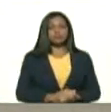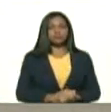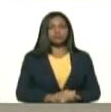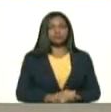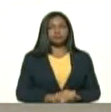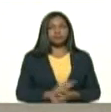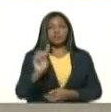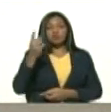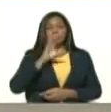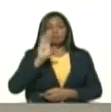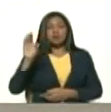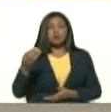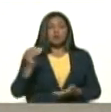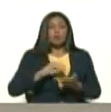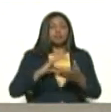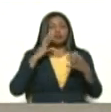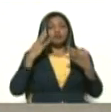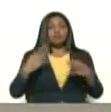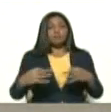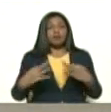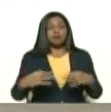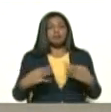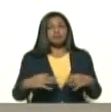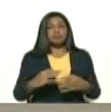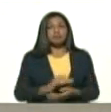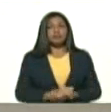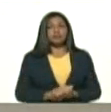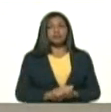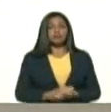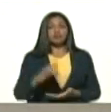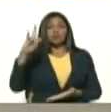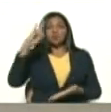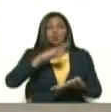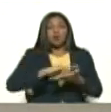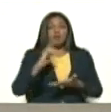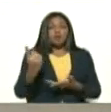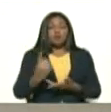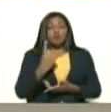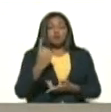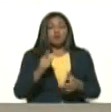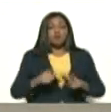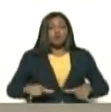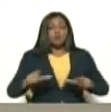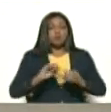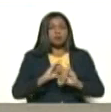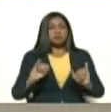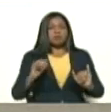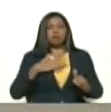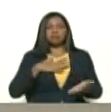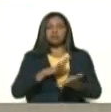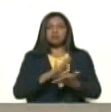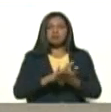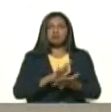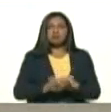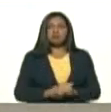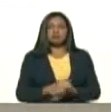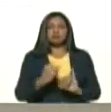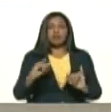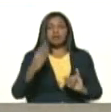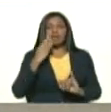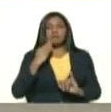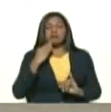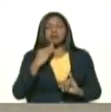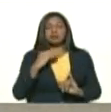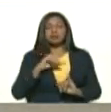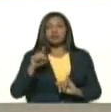El único país que ha vuelto a la normalidad es la ciudad de Wuhan, en China. Y ya hay experiencias allí de